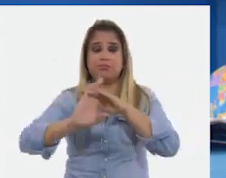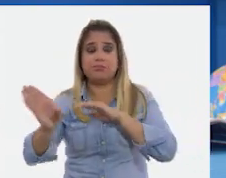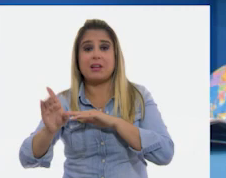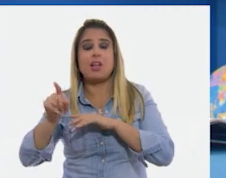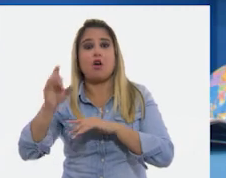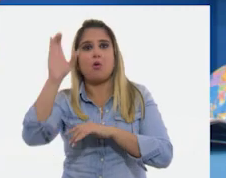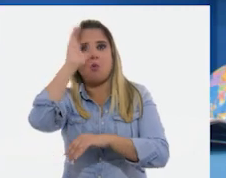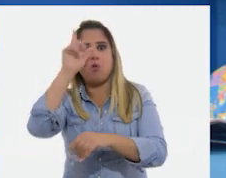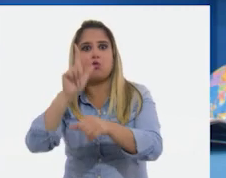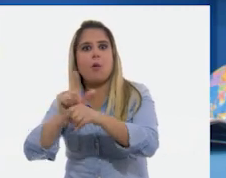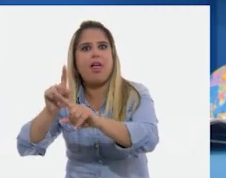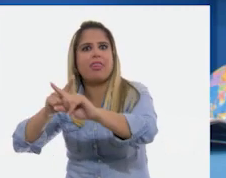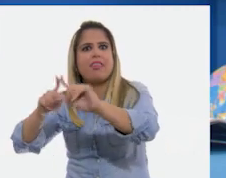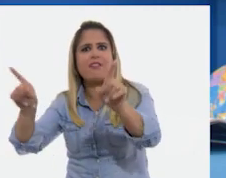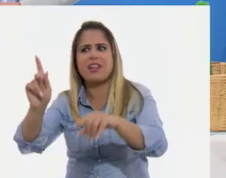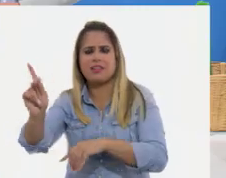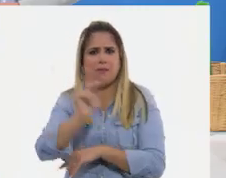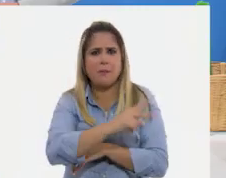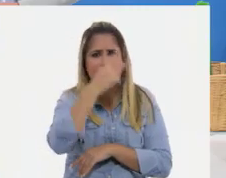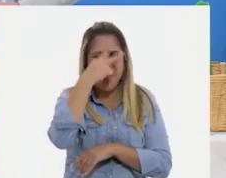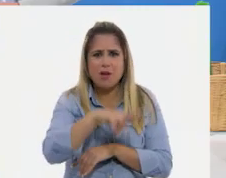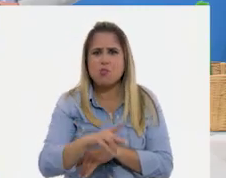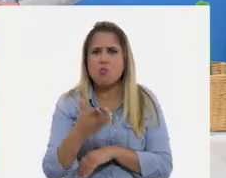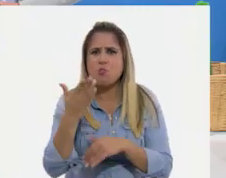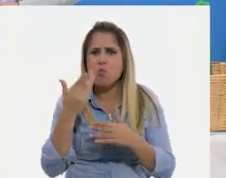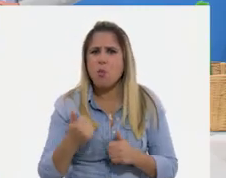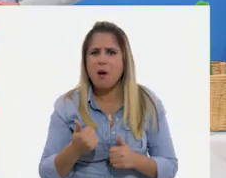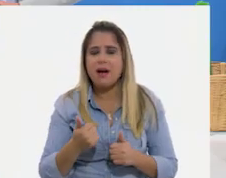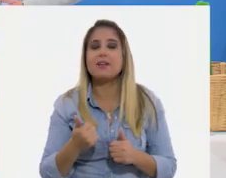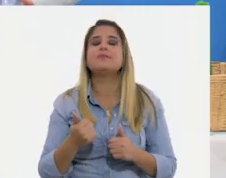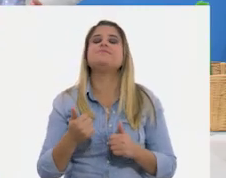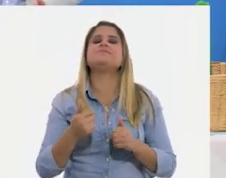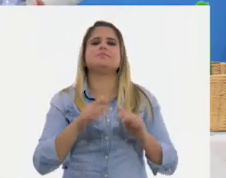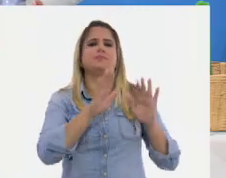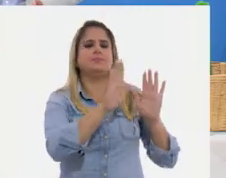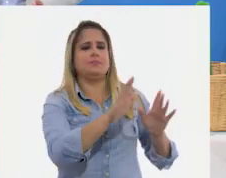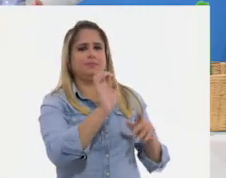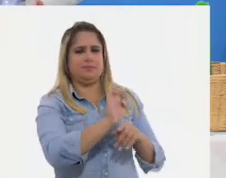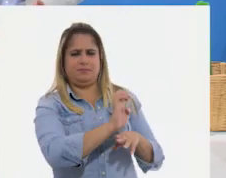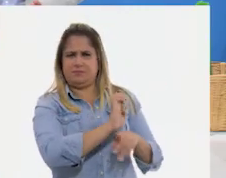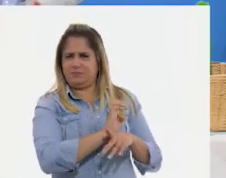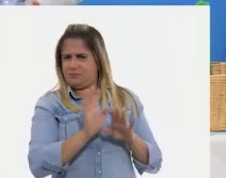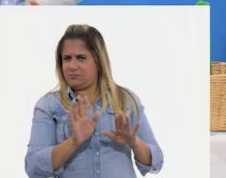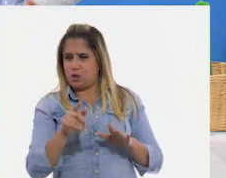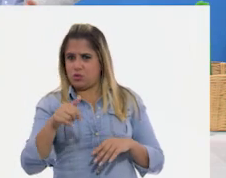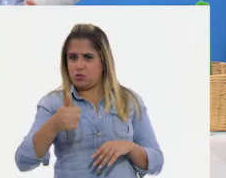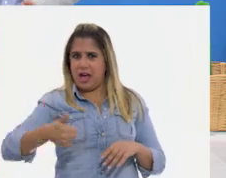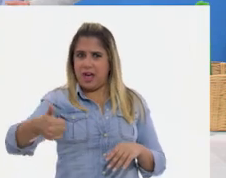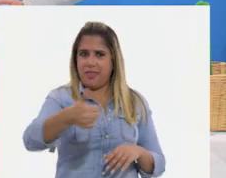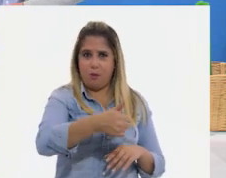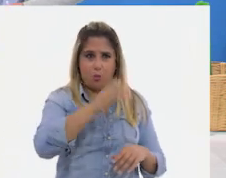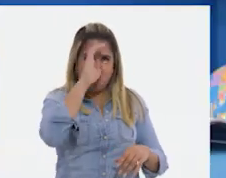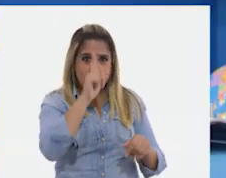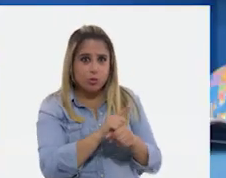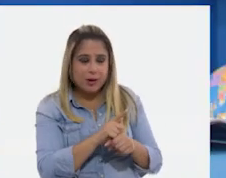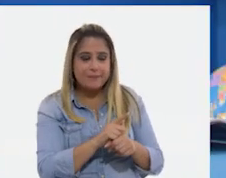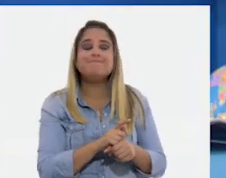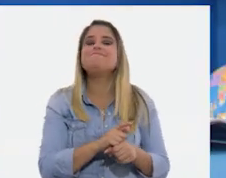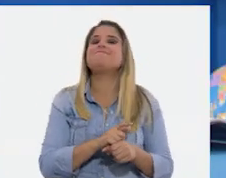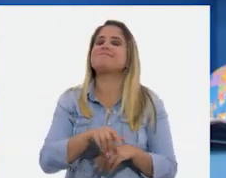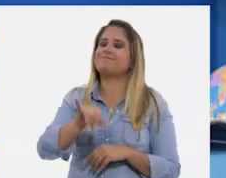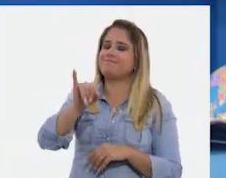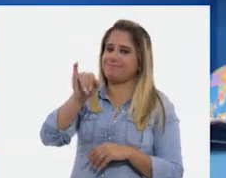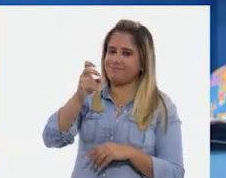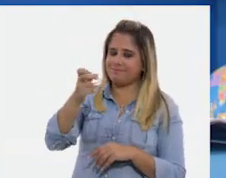culturas diferentes a la suya. Entonces, ¿todos tenemos una cultura? Sí, así